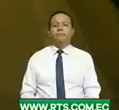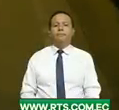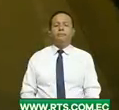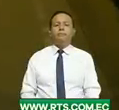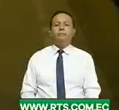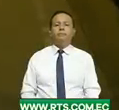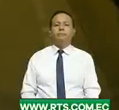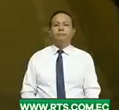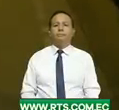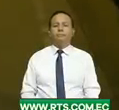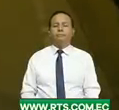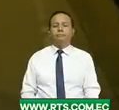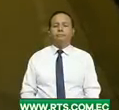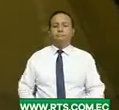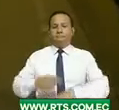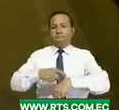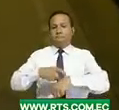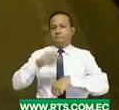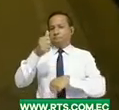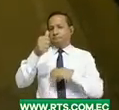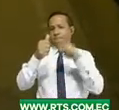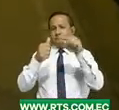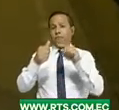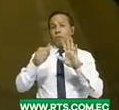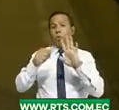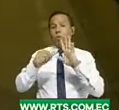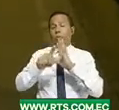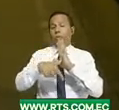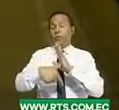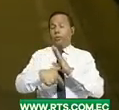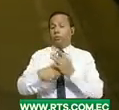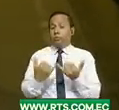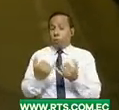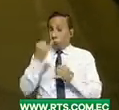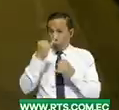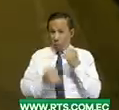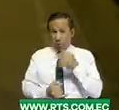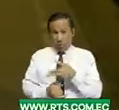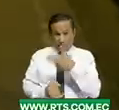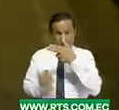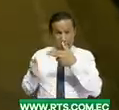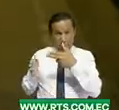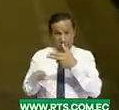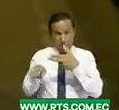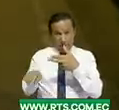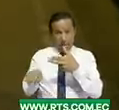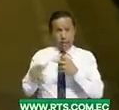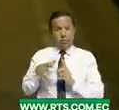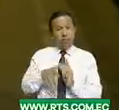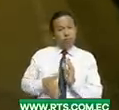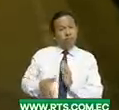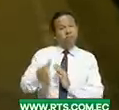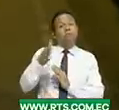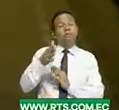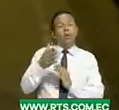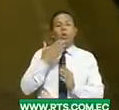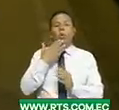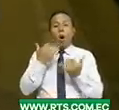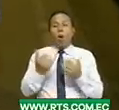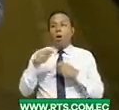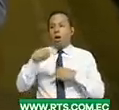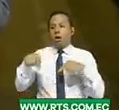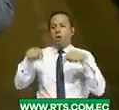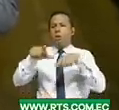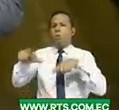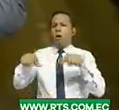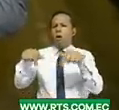22 horas con 4 minutos y de este último crimen que se registró en la avenida Paseo del Parque nos encontramos en este sitio. Es el lugar que fue utilizado